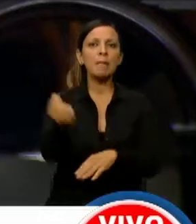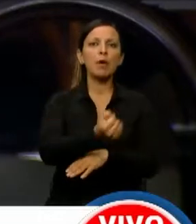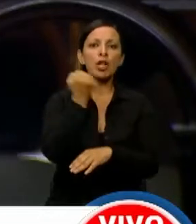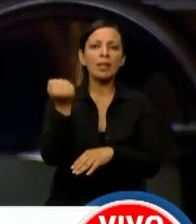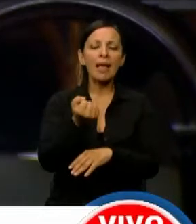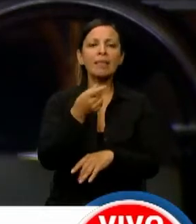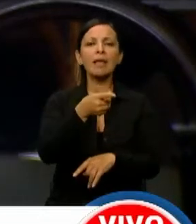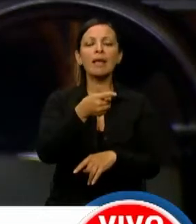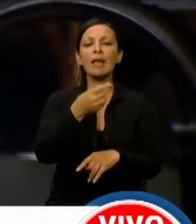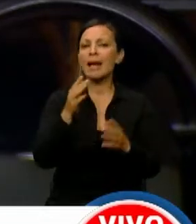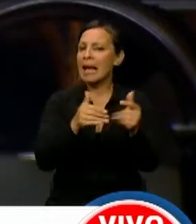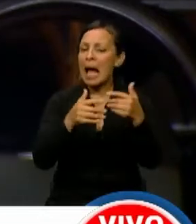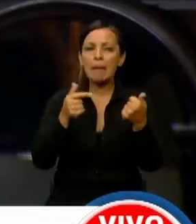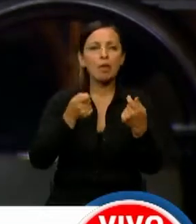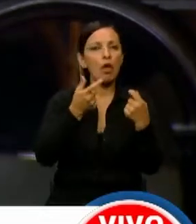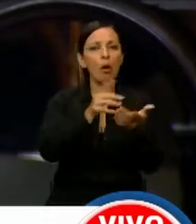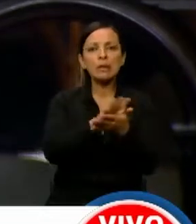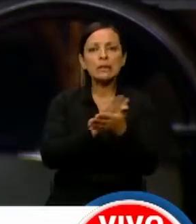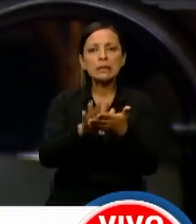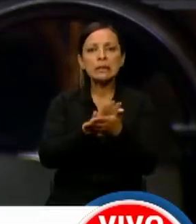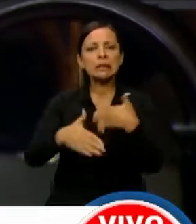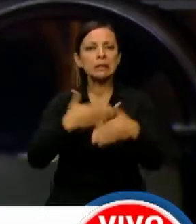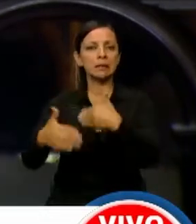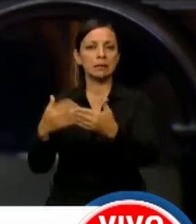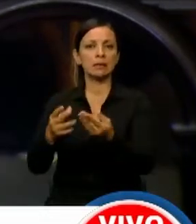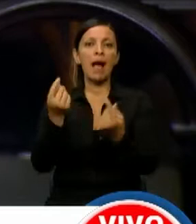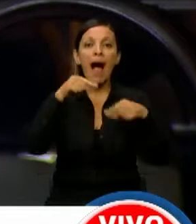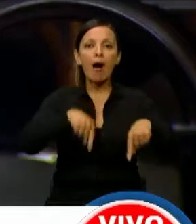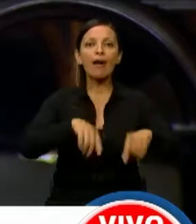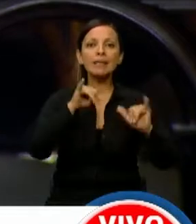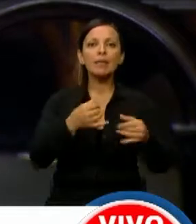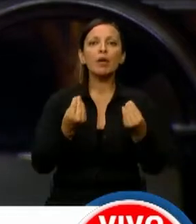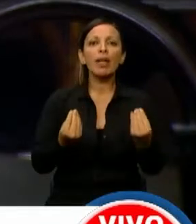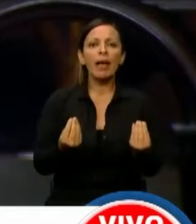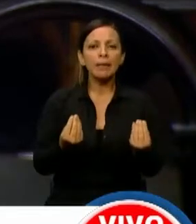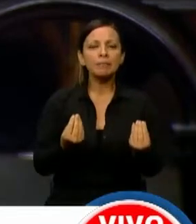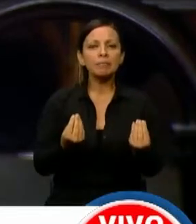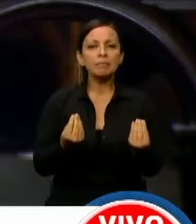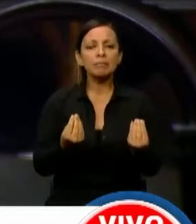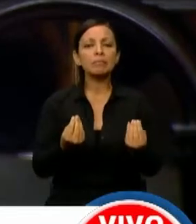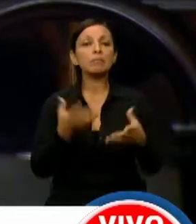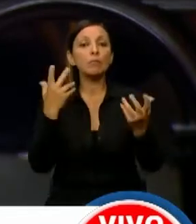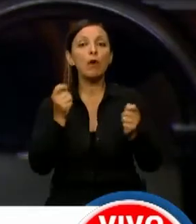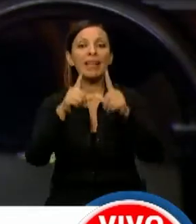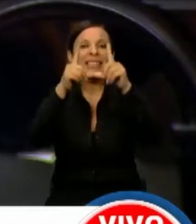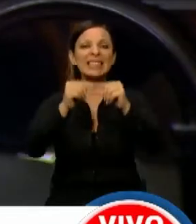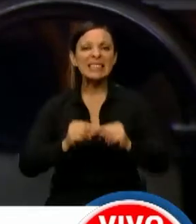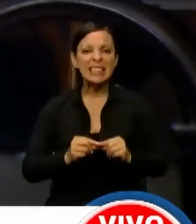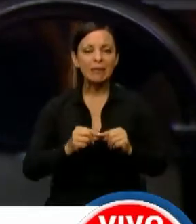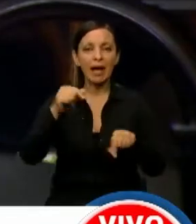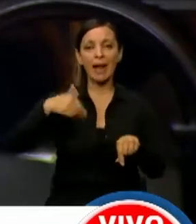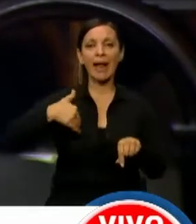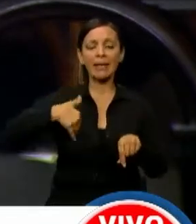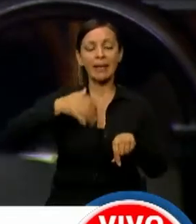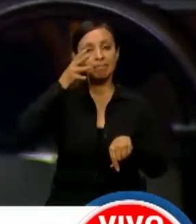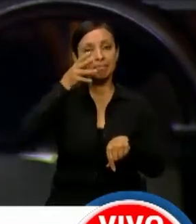actuar rápidamente en esta problemática. ¿Y por qué ahora, presidente? Porque en la Argentina las cifras son